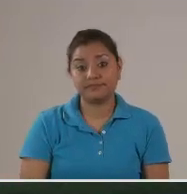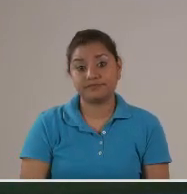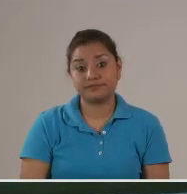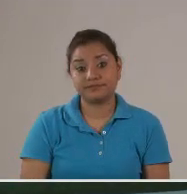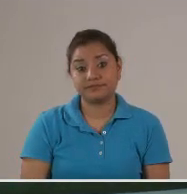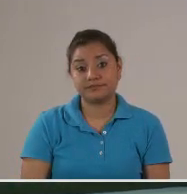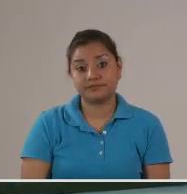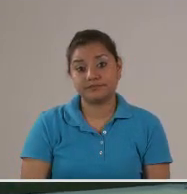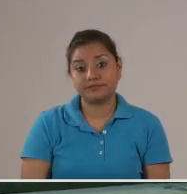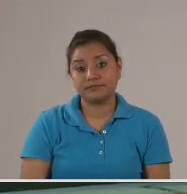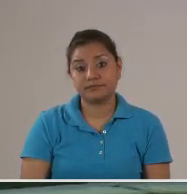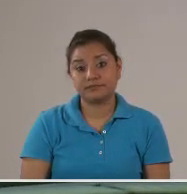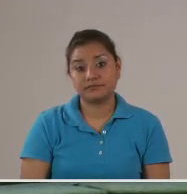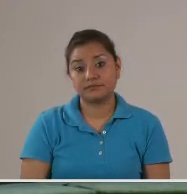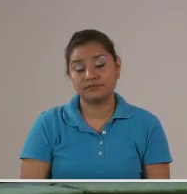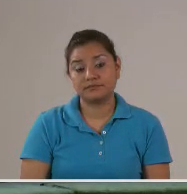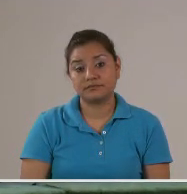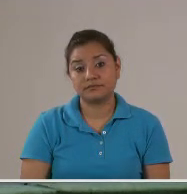alma